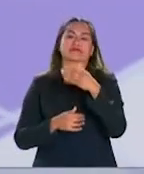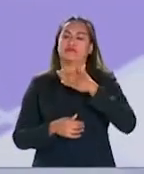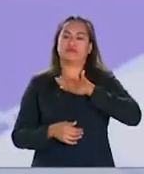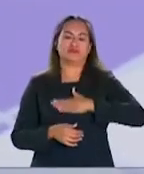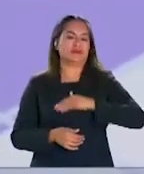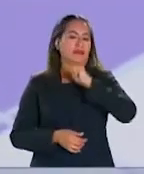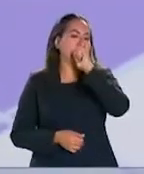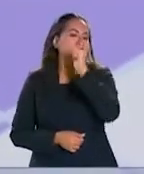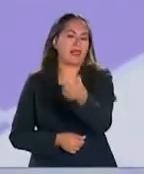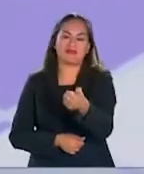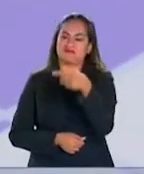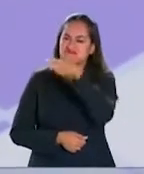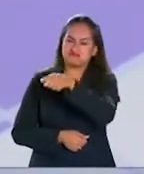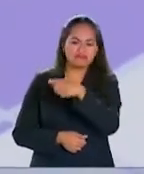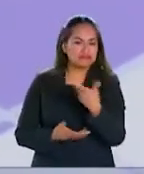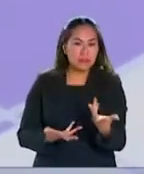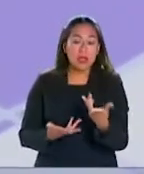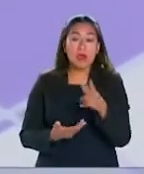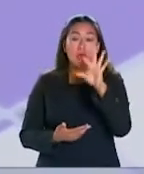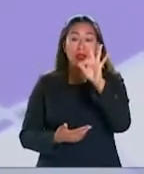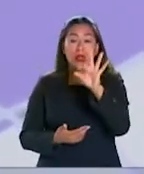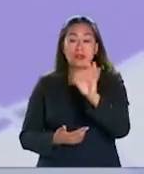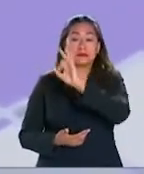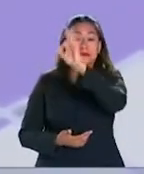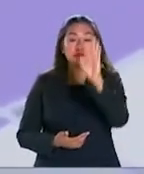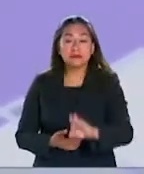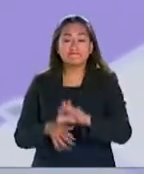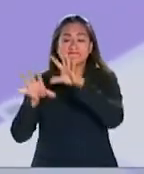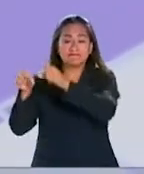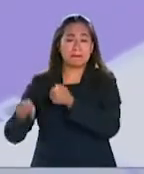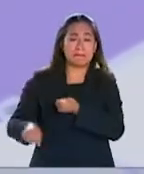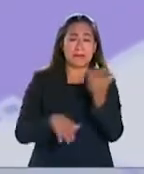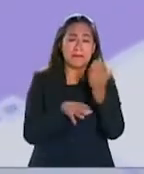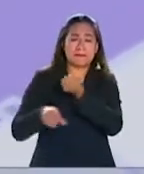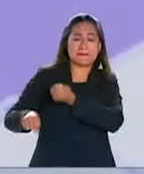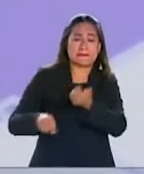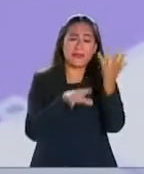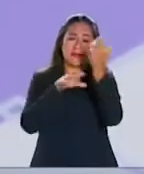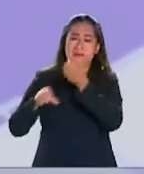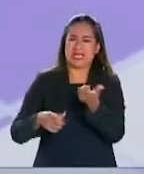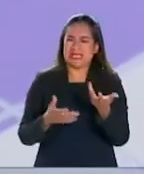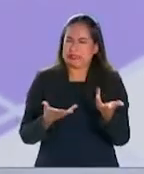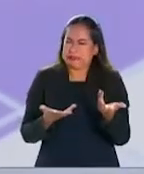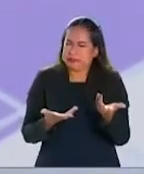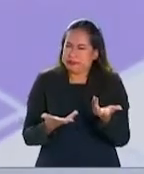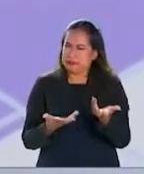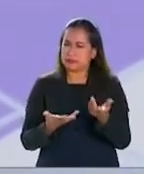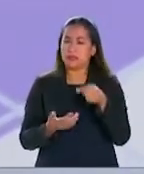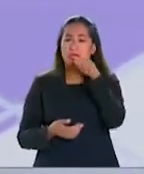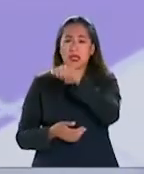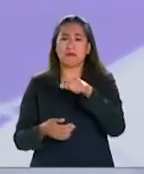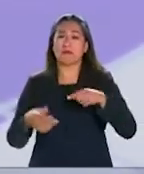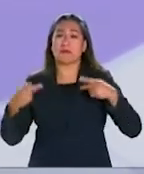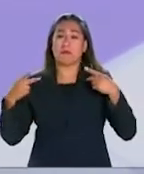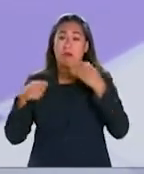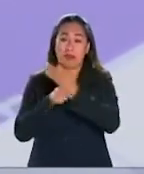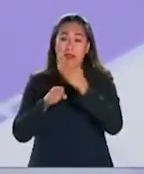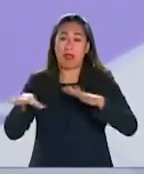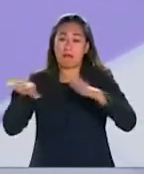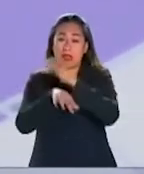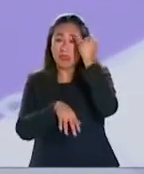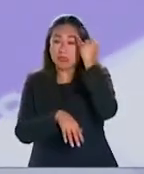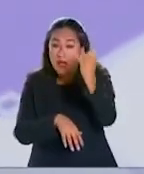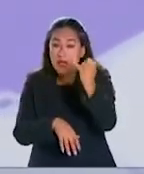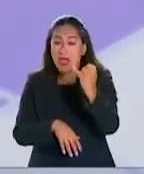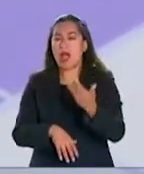Por su parte, Ricardo Anaya, candidato de la coalición Por México al Frente, advirtió que para la defensa de los Dreamers en Estados Unidos acudirá